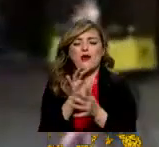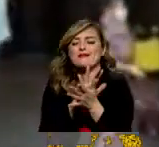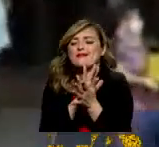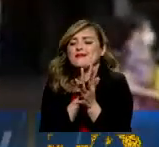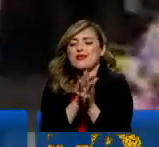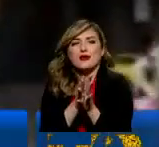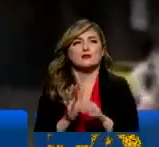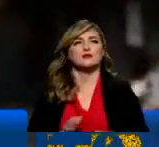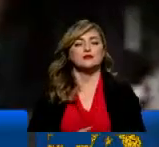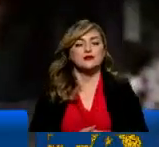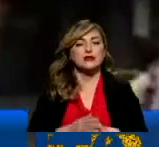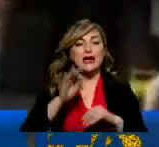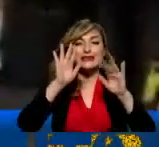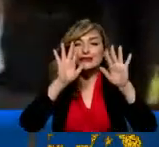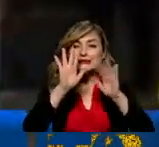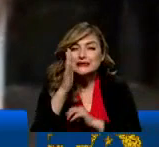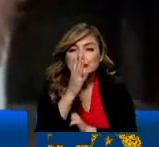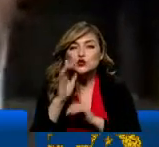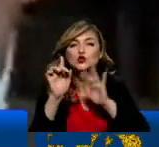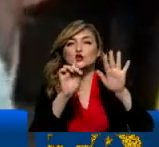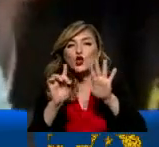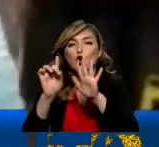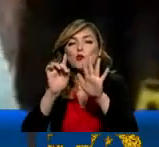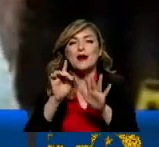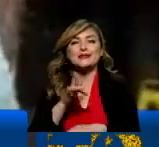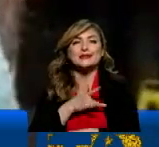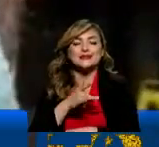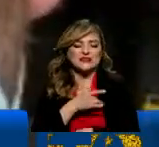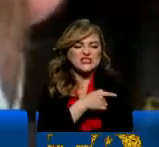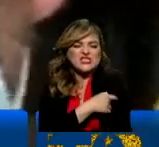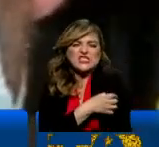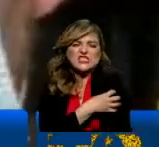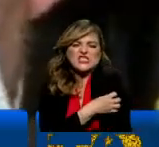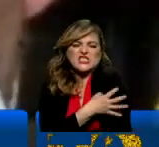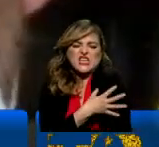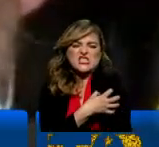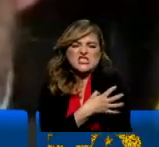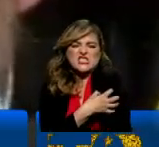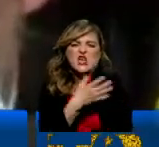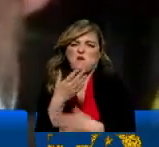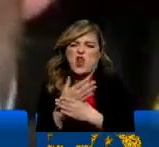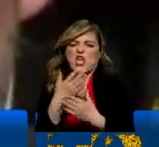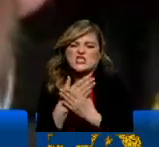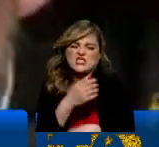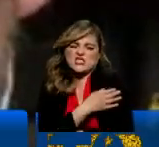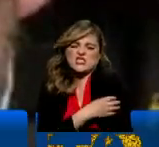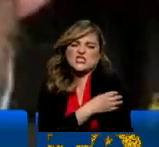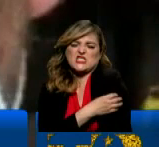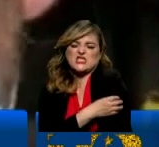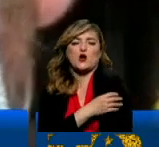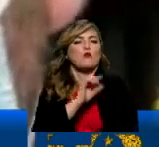Lo que sentí fue después de 5 a 6 horas, sí empecé a sentir un poco de adormecimiento y un poco de molestia, le llamaría